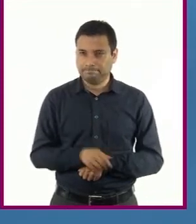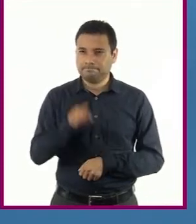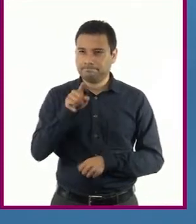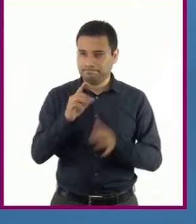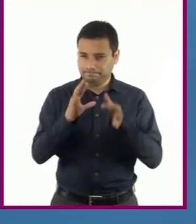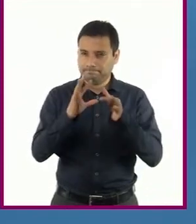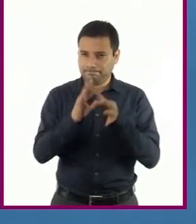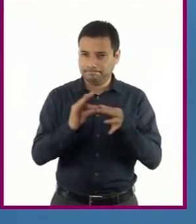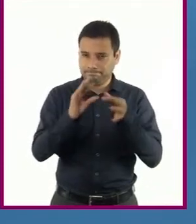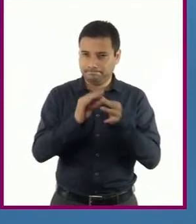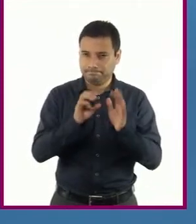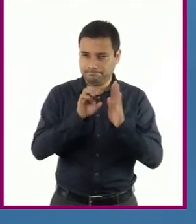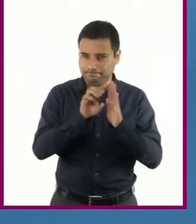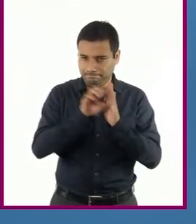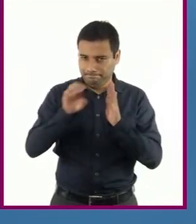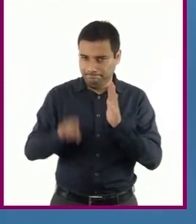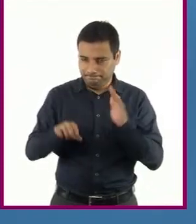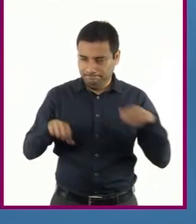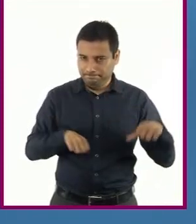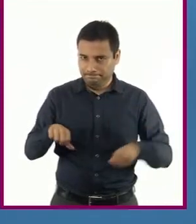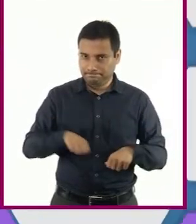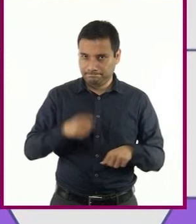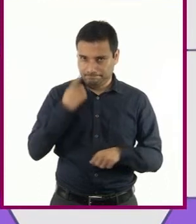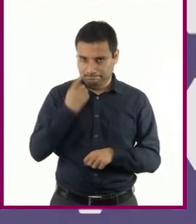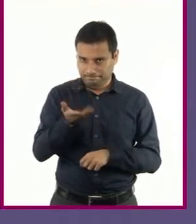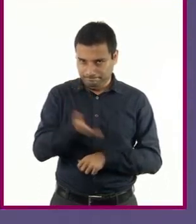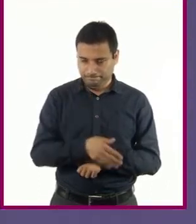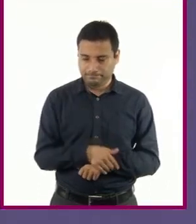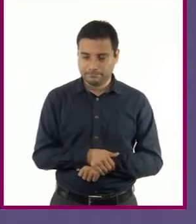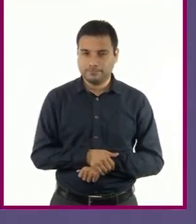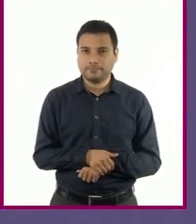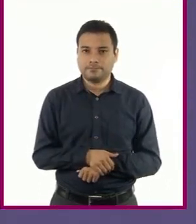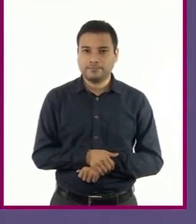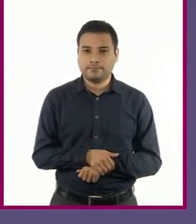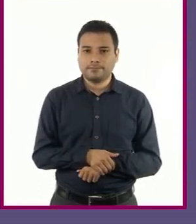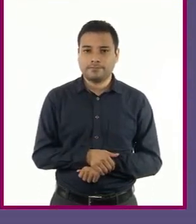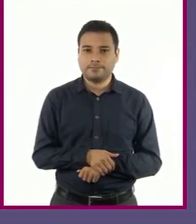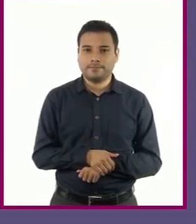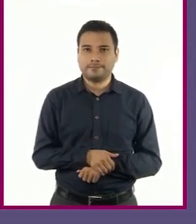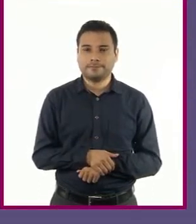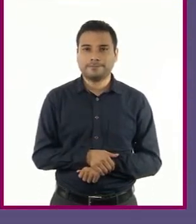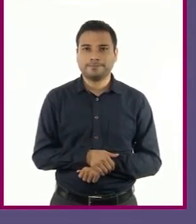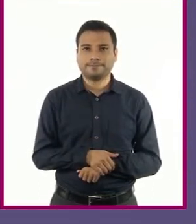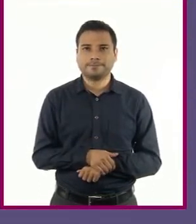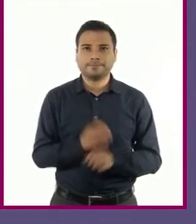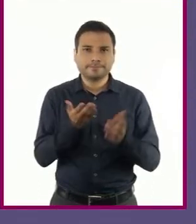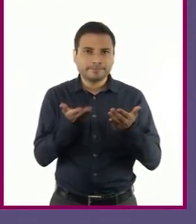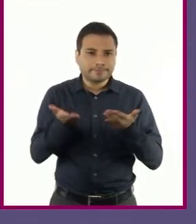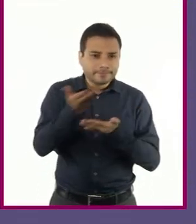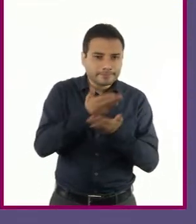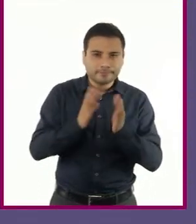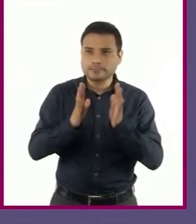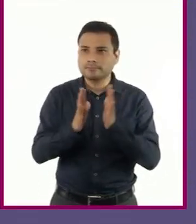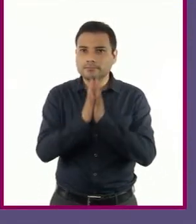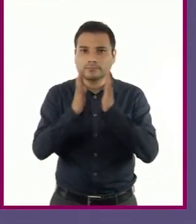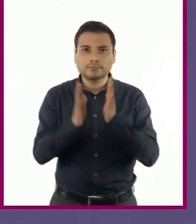la actividad a realizar. Adelante. ¿Qué proponen para mejorar la convivencia